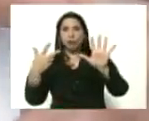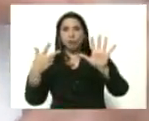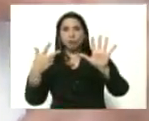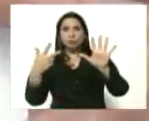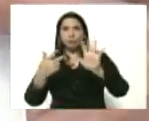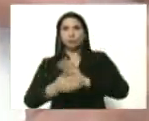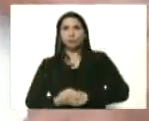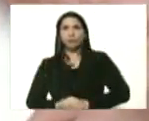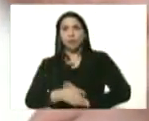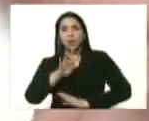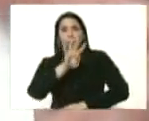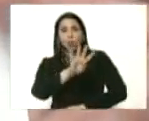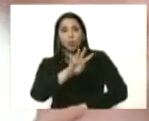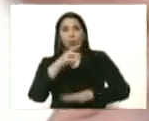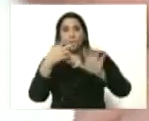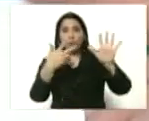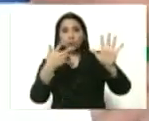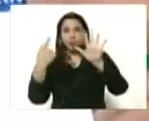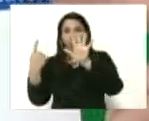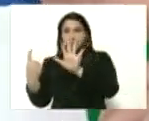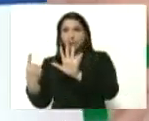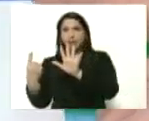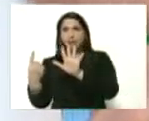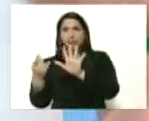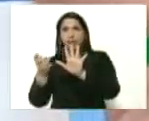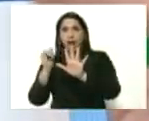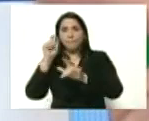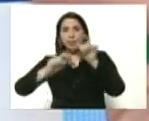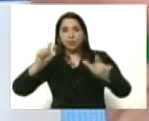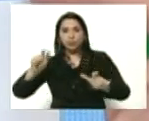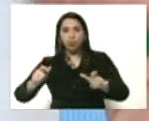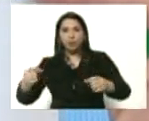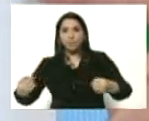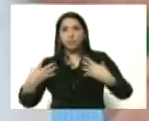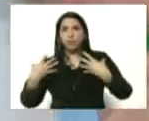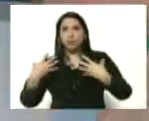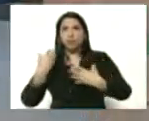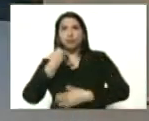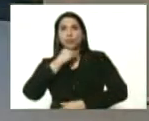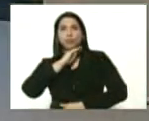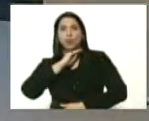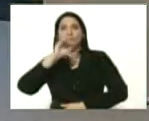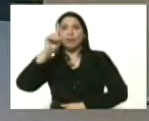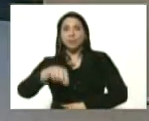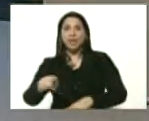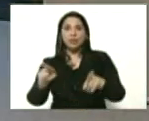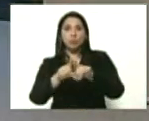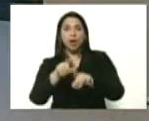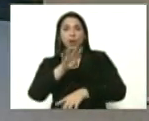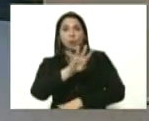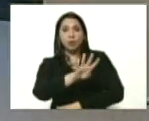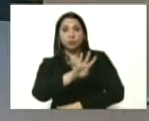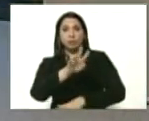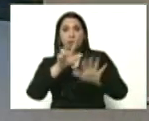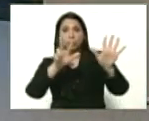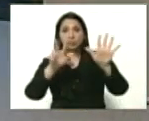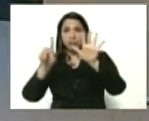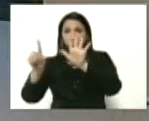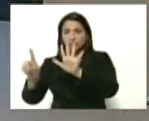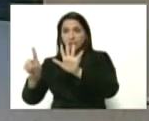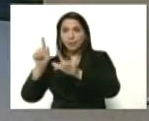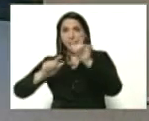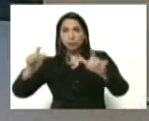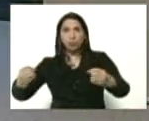y tenemos 486 casos activos. Igual, de estos 486 casos activos,